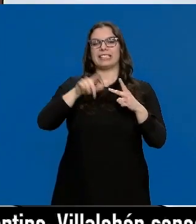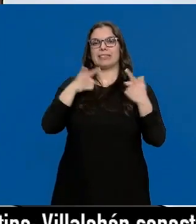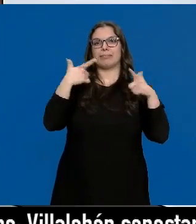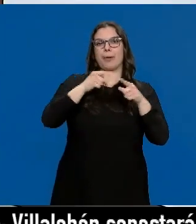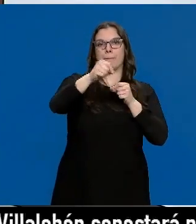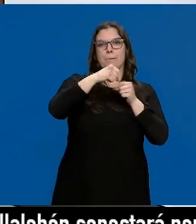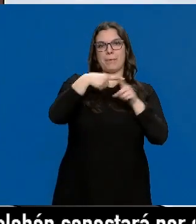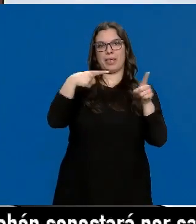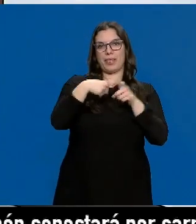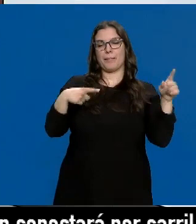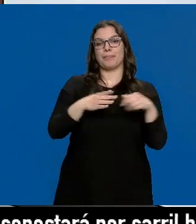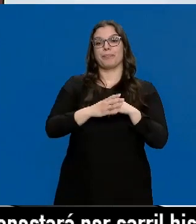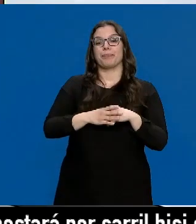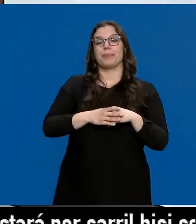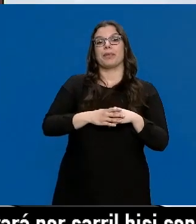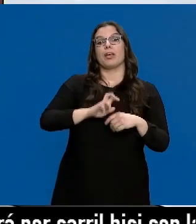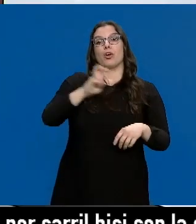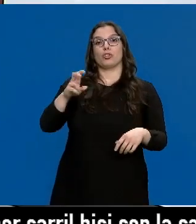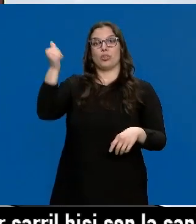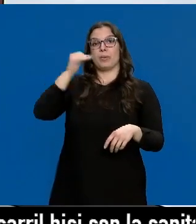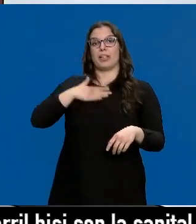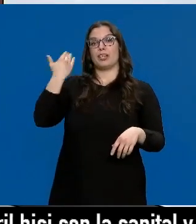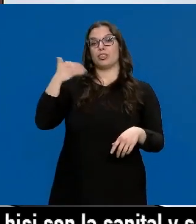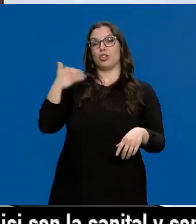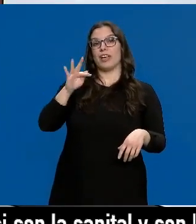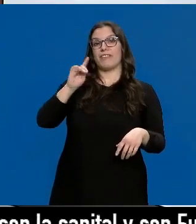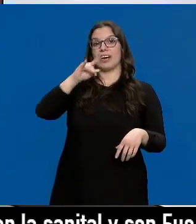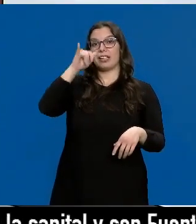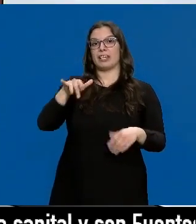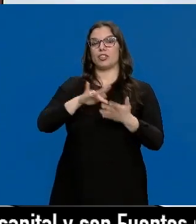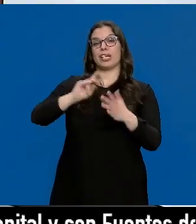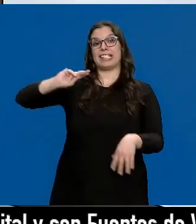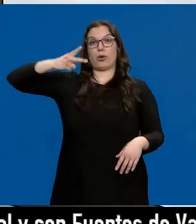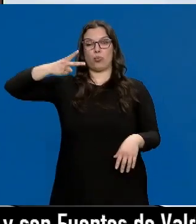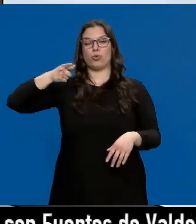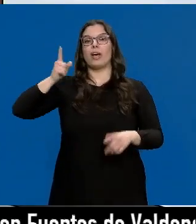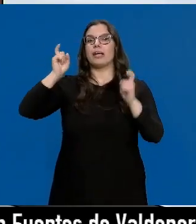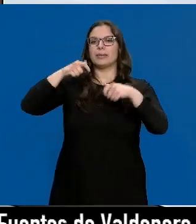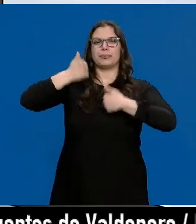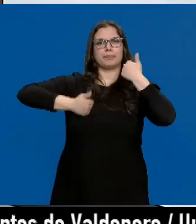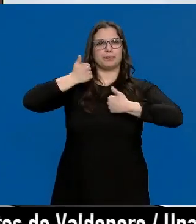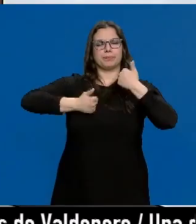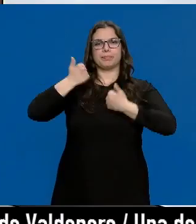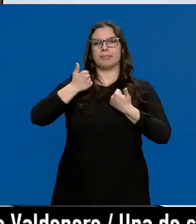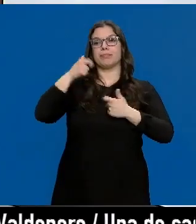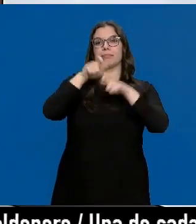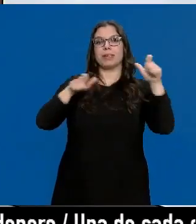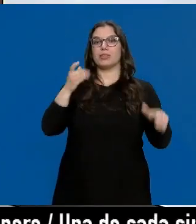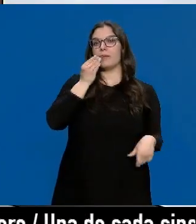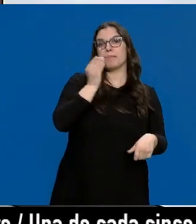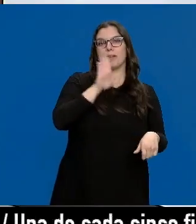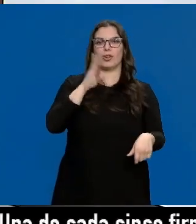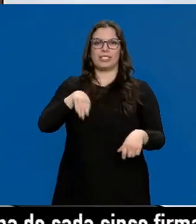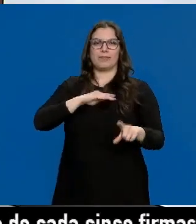media distancia. El soriano Enrique Fernández se alzaba con la segunda posición en una cita que ha reunido a los mejores duatletas